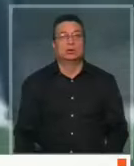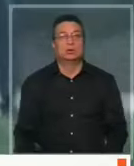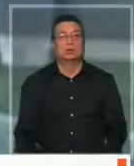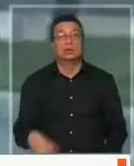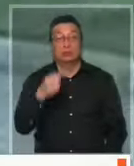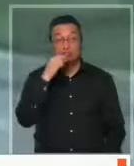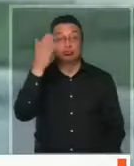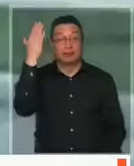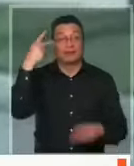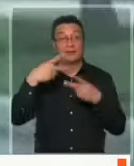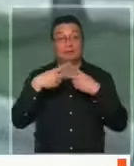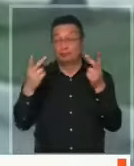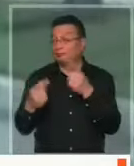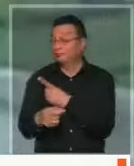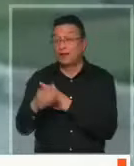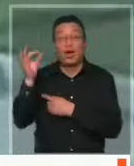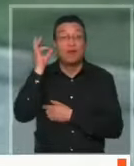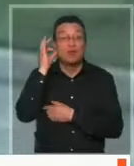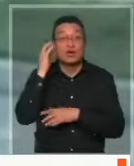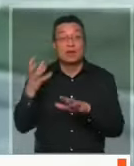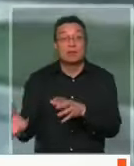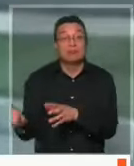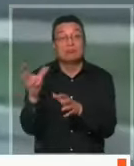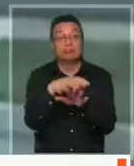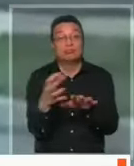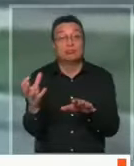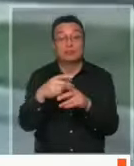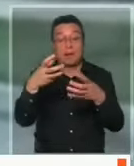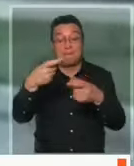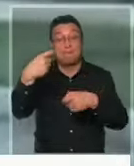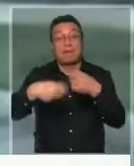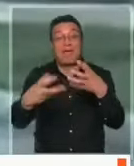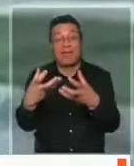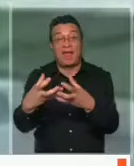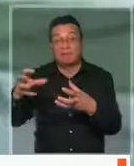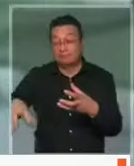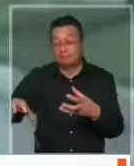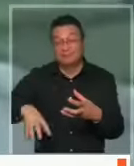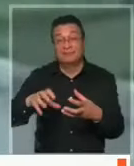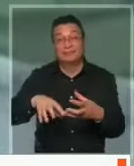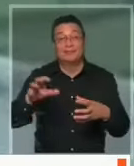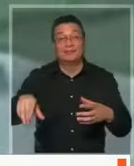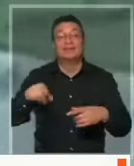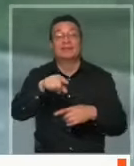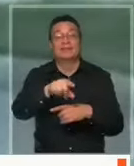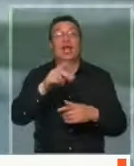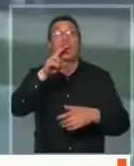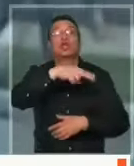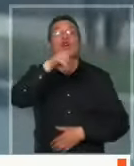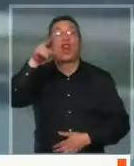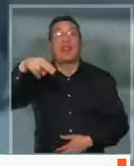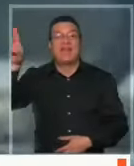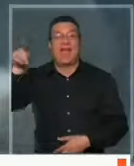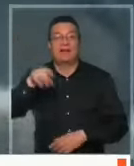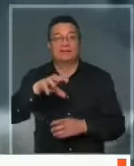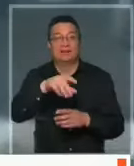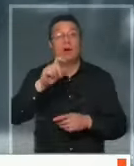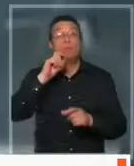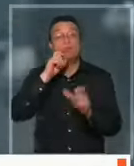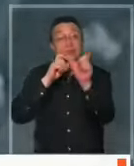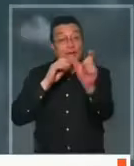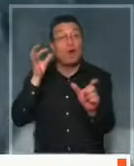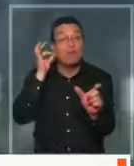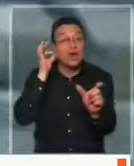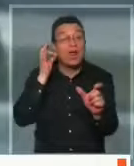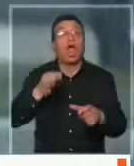Hace un tiempo le mostrábamos este video de una mujer que, como ve, se lleva piedras ornamentales que tiene un condominio en Chamisero, Colina. ¿Quién era? Nada más y nada